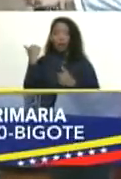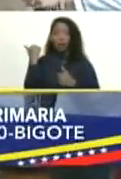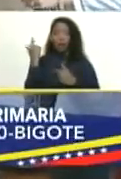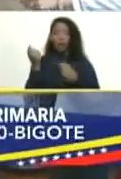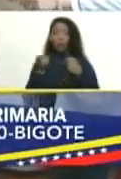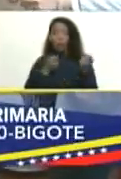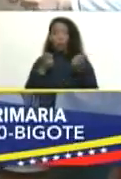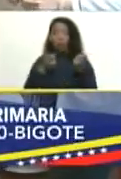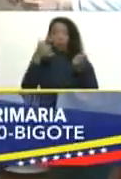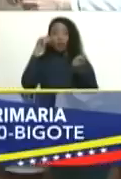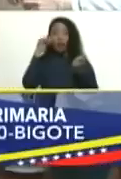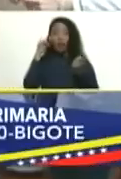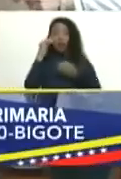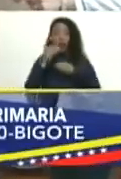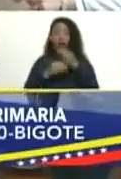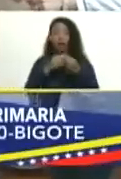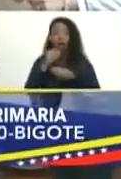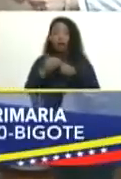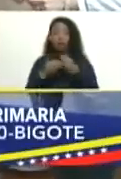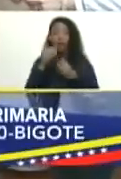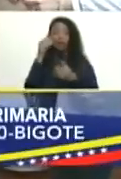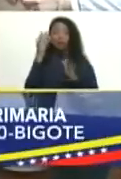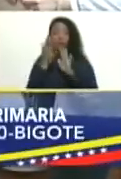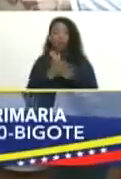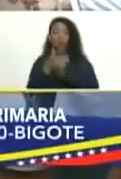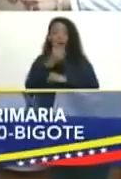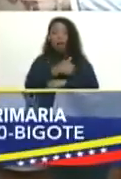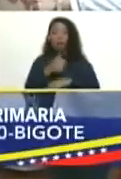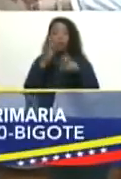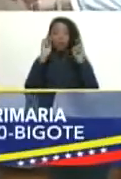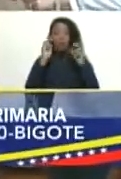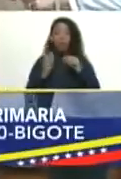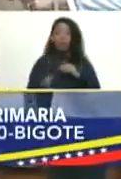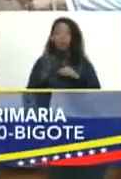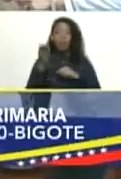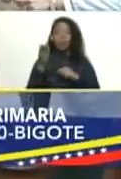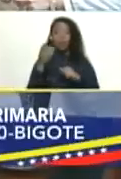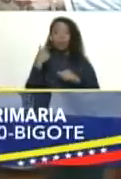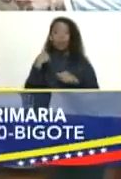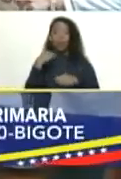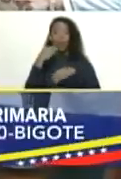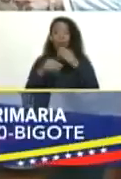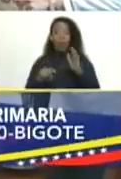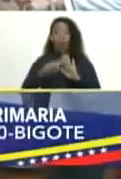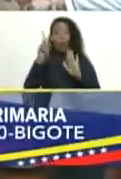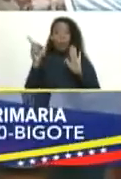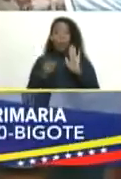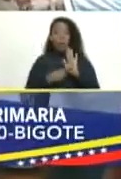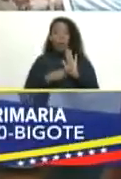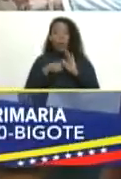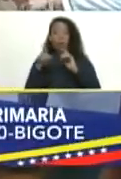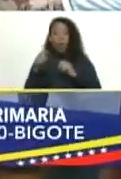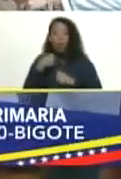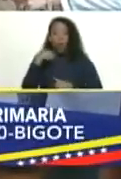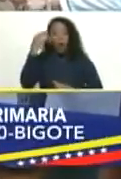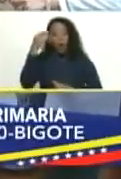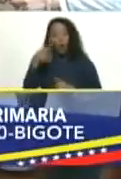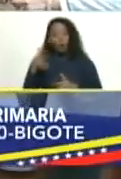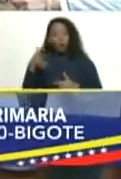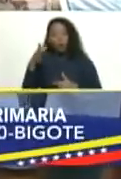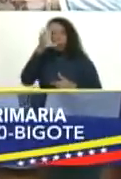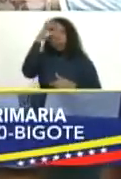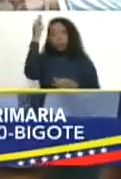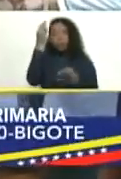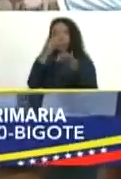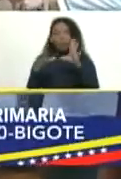se tiene que ejercer sobre cada bolívar disponible tiene que ser total, y eso es lo que yo creo que Dios mediante,